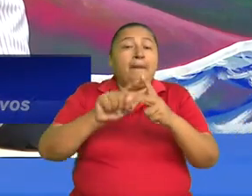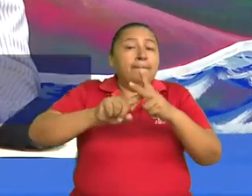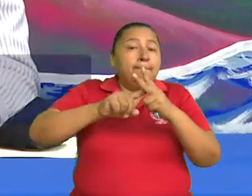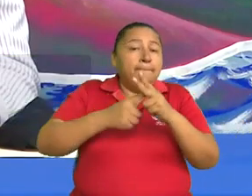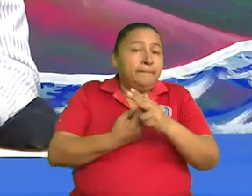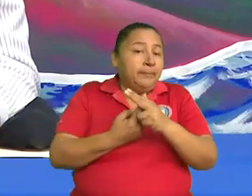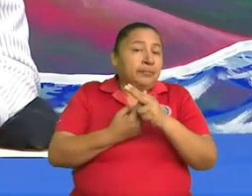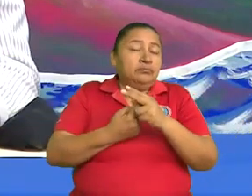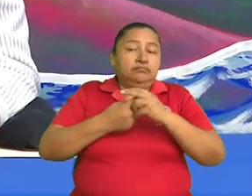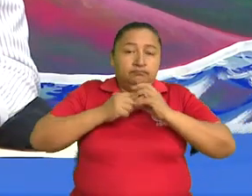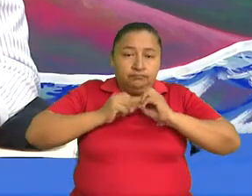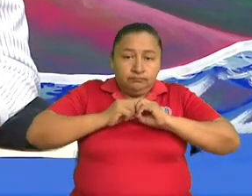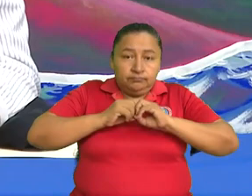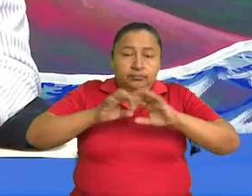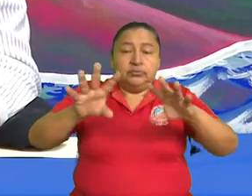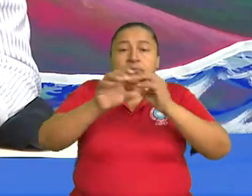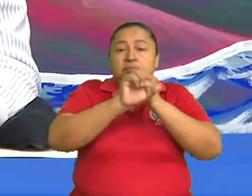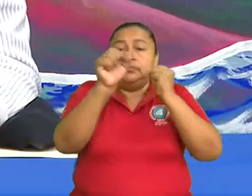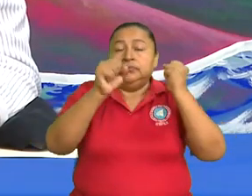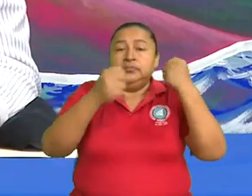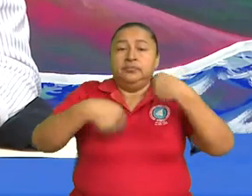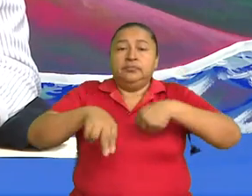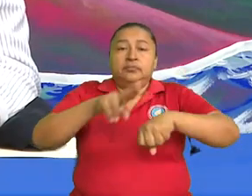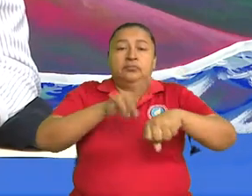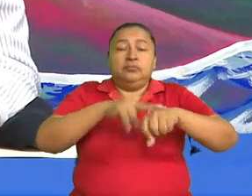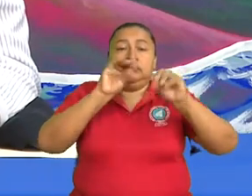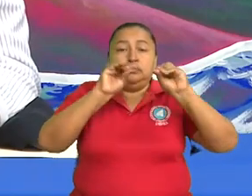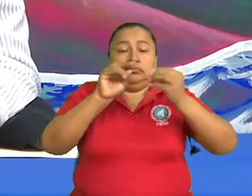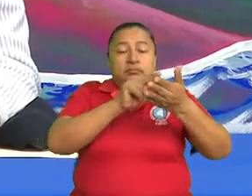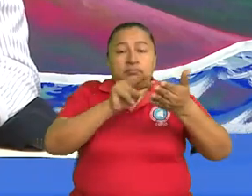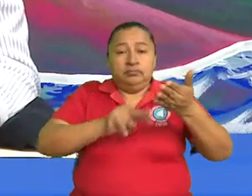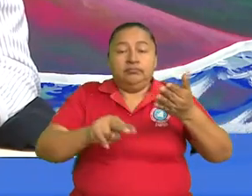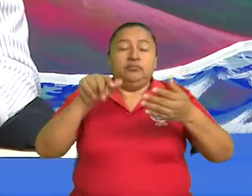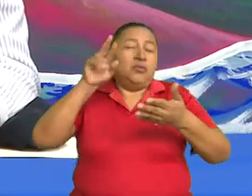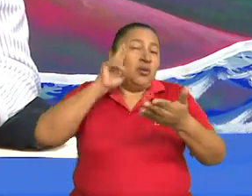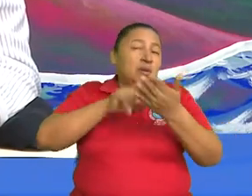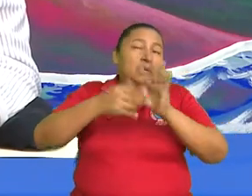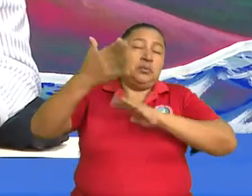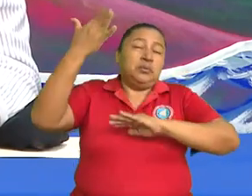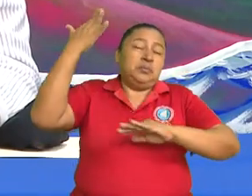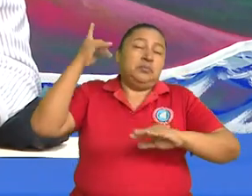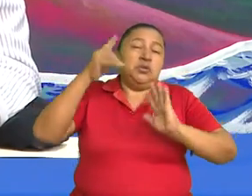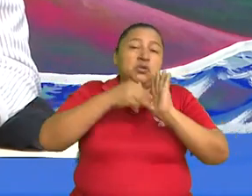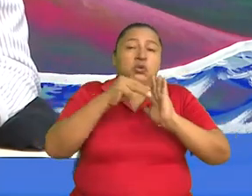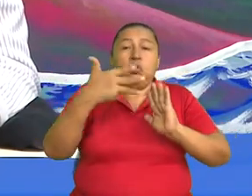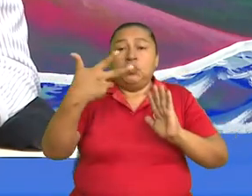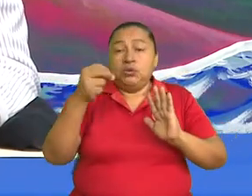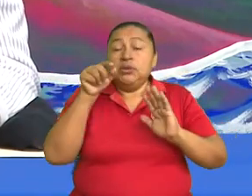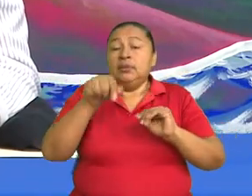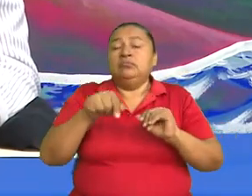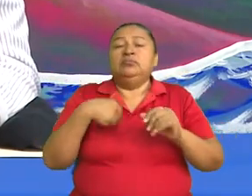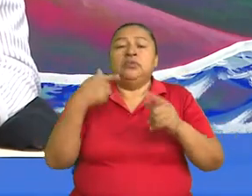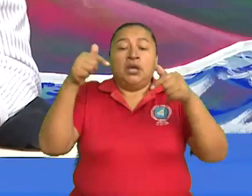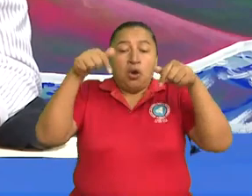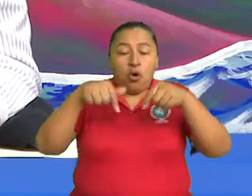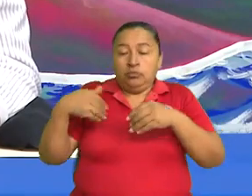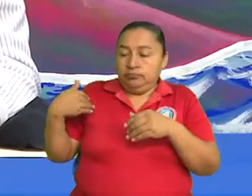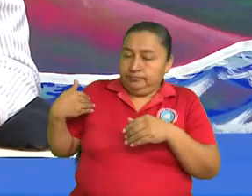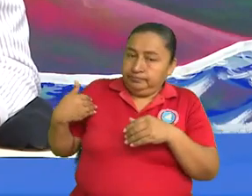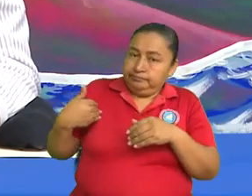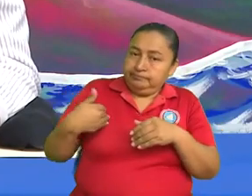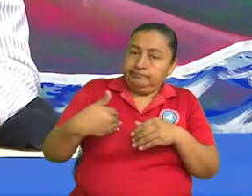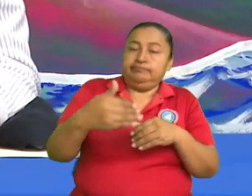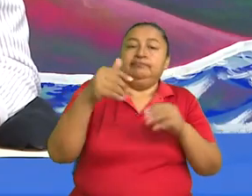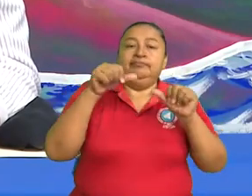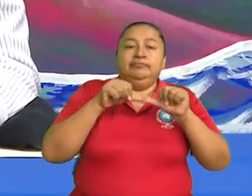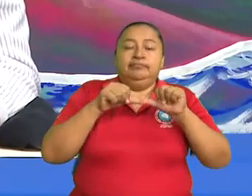iniciado la Cruzada Nacional de Alfabetización como una senda de liberación, y que hoy continúa